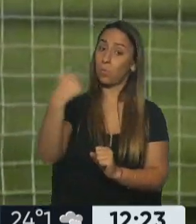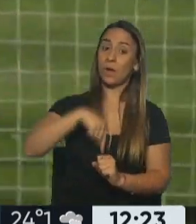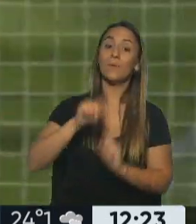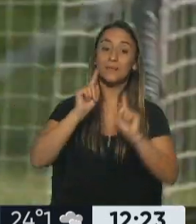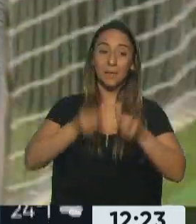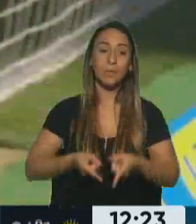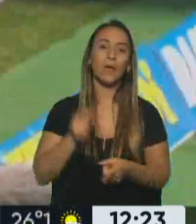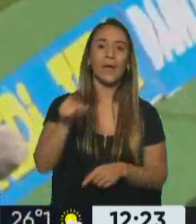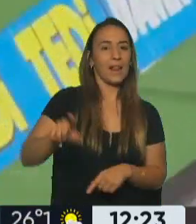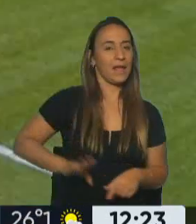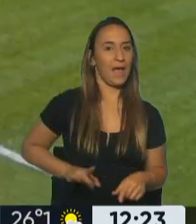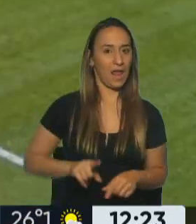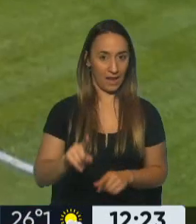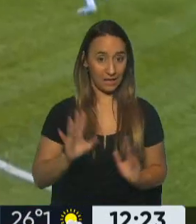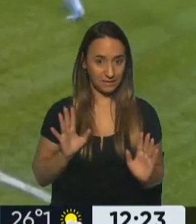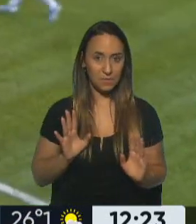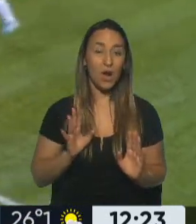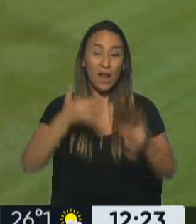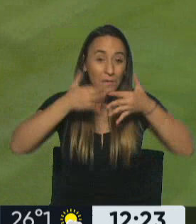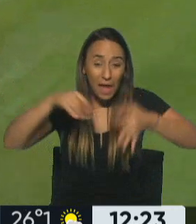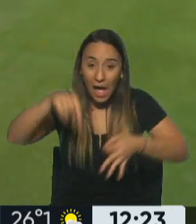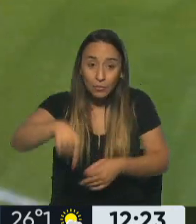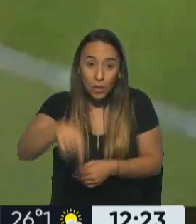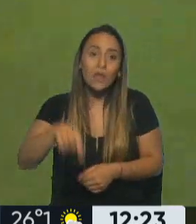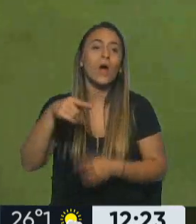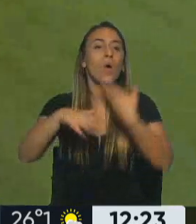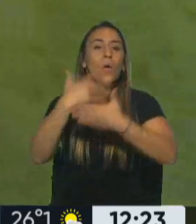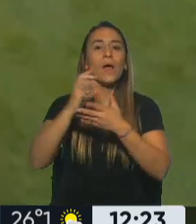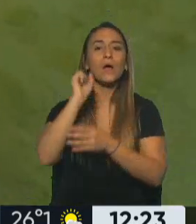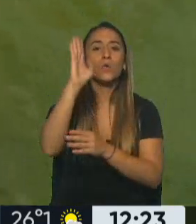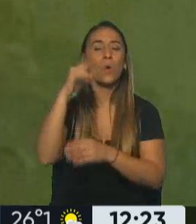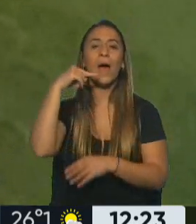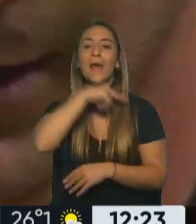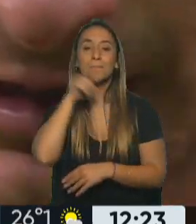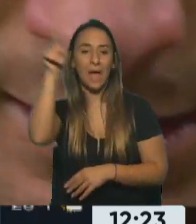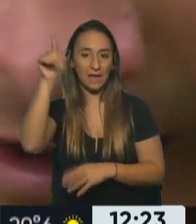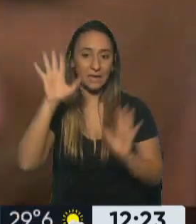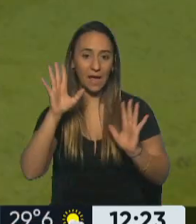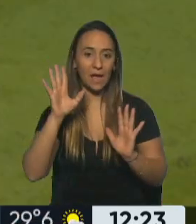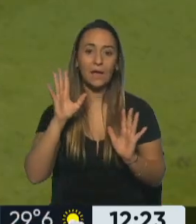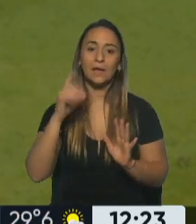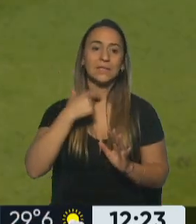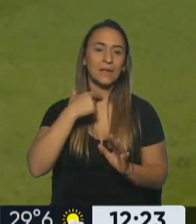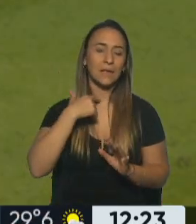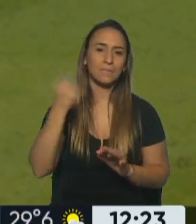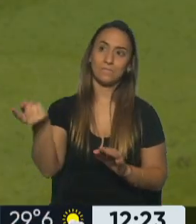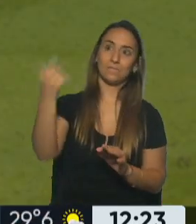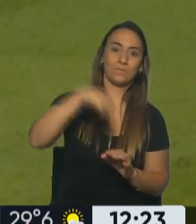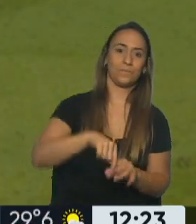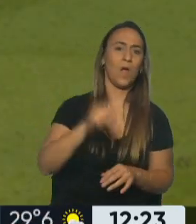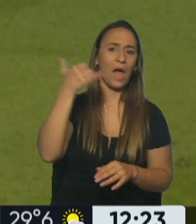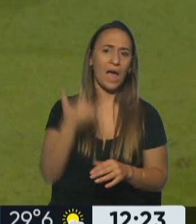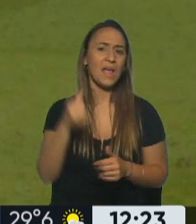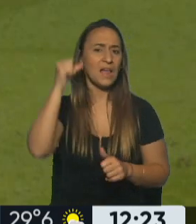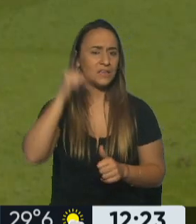tampoc claro no con una actualidad en Alemania extraordinaria claro con recuperación y demás de una lesión